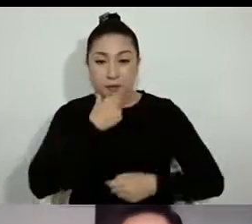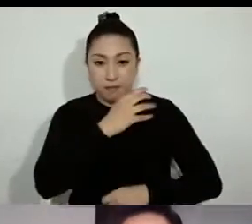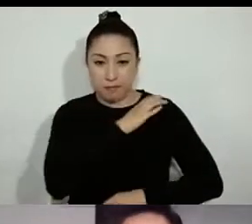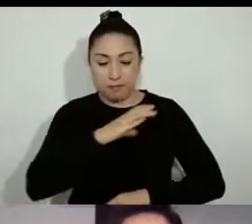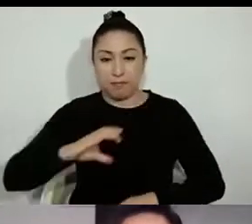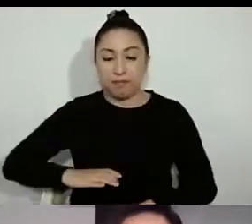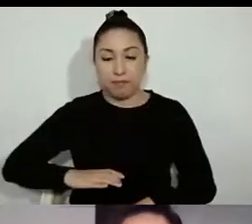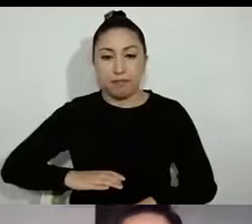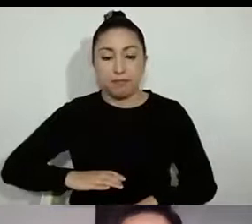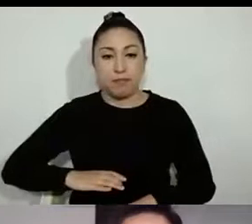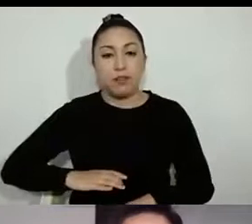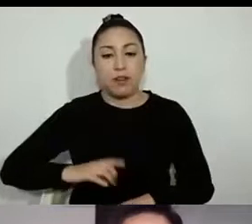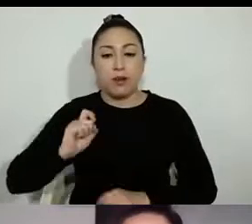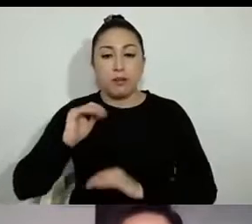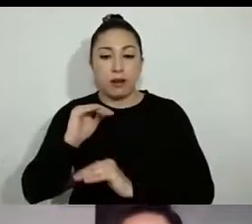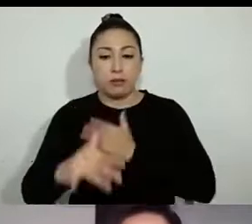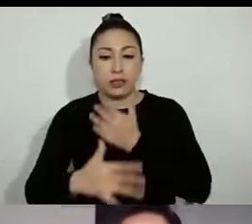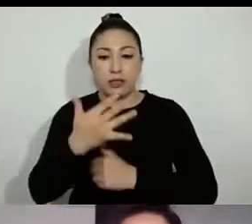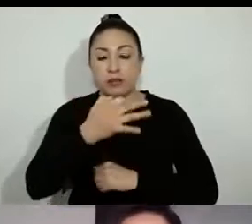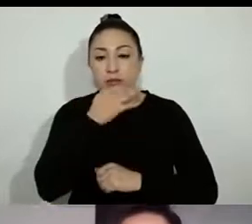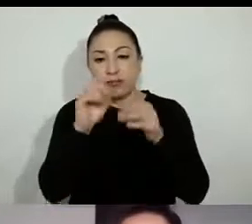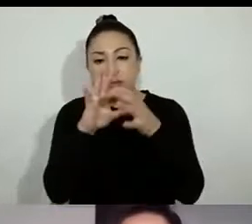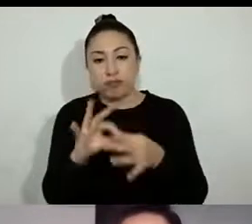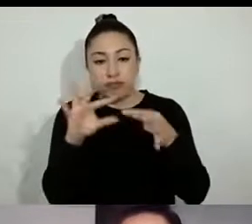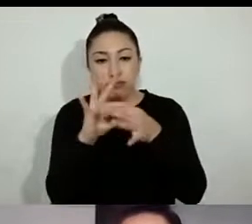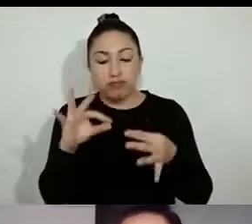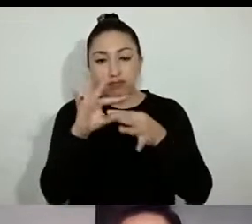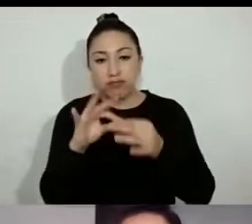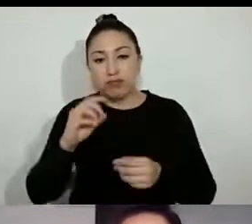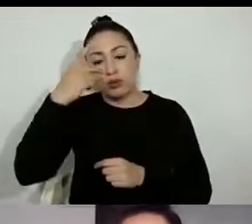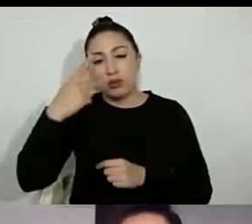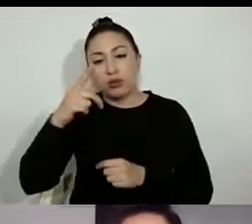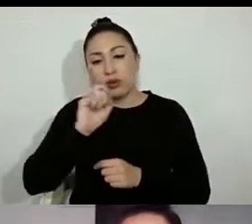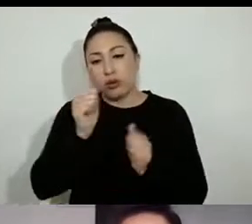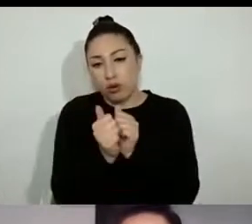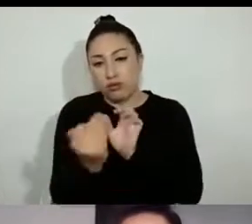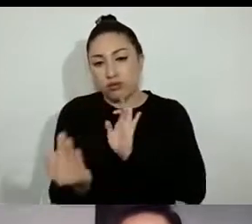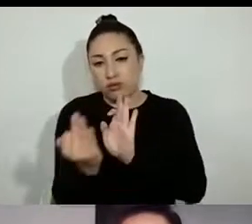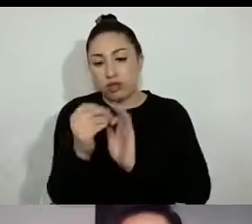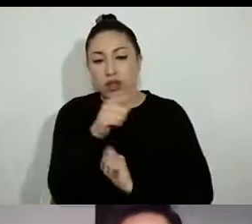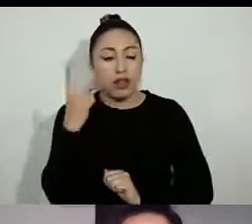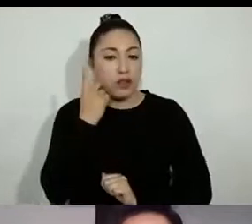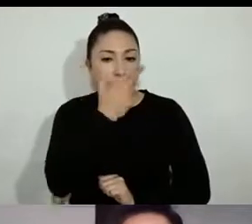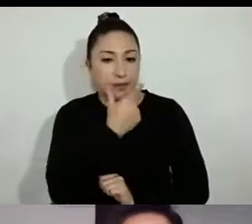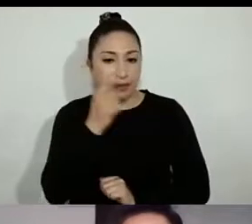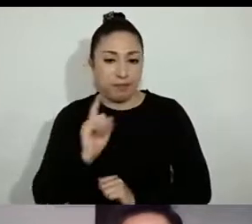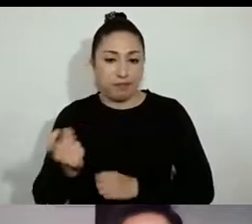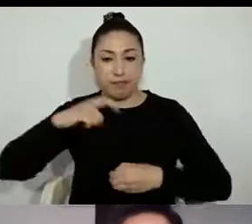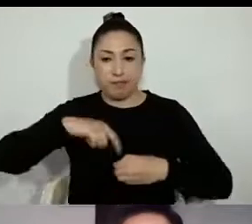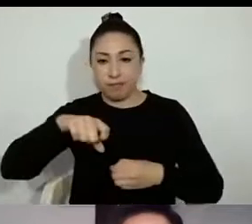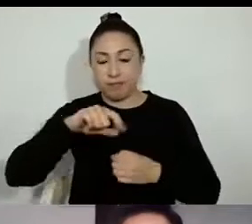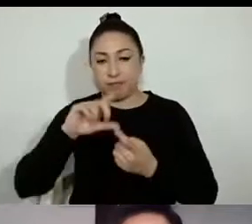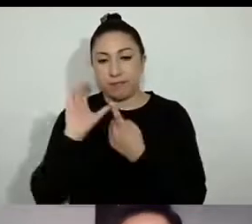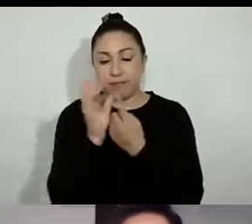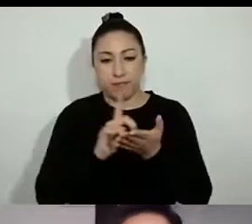contará con 15 minutos para exponer de forma oral a las diputadas y diputados integrantes de la Comisión de Derechos Humanos